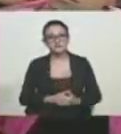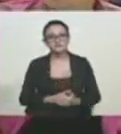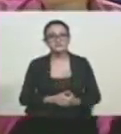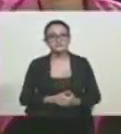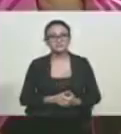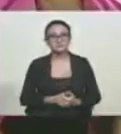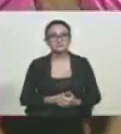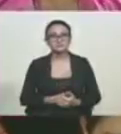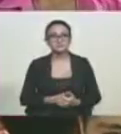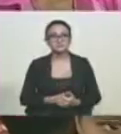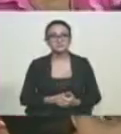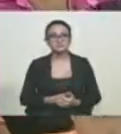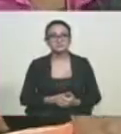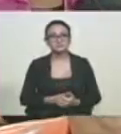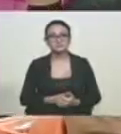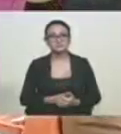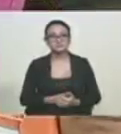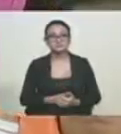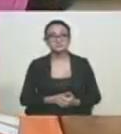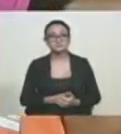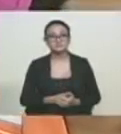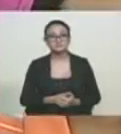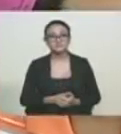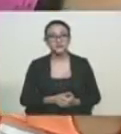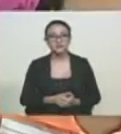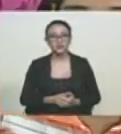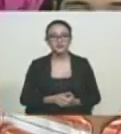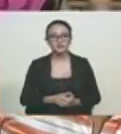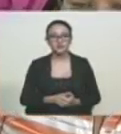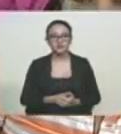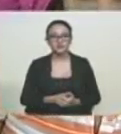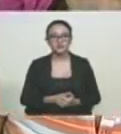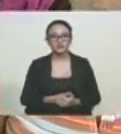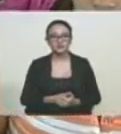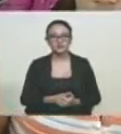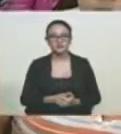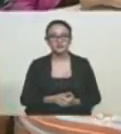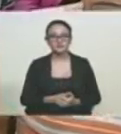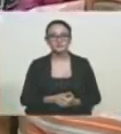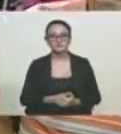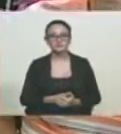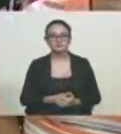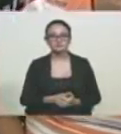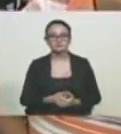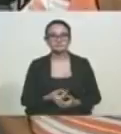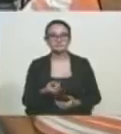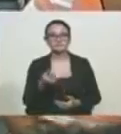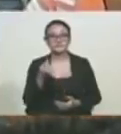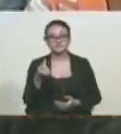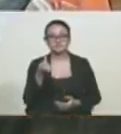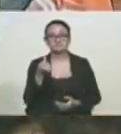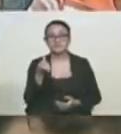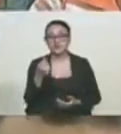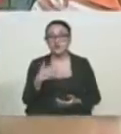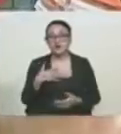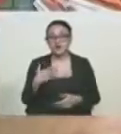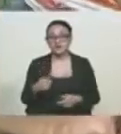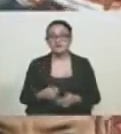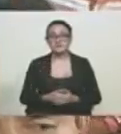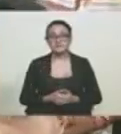que nadie creía que íbamos a llegar, que nadie la quería cubrir, y